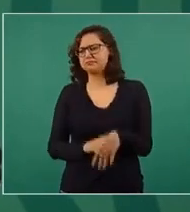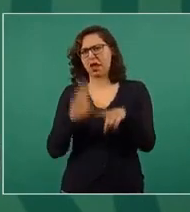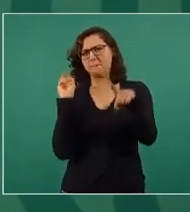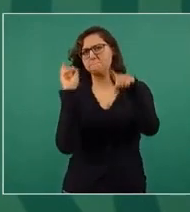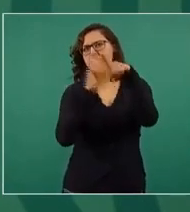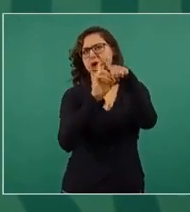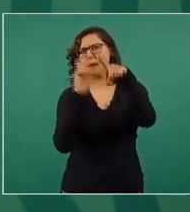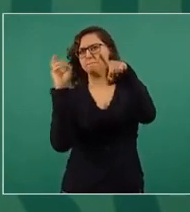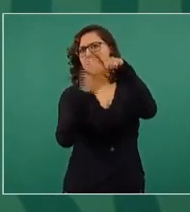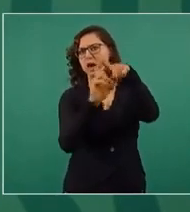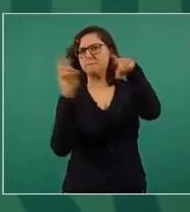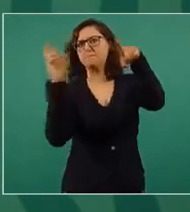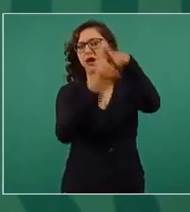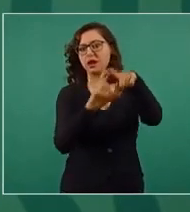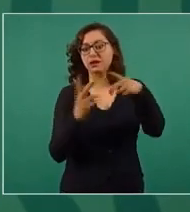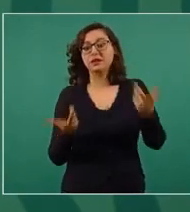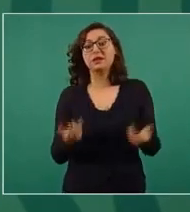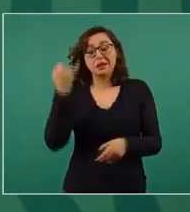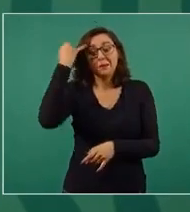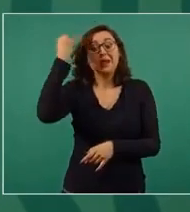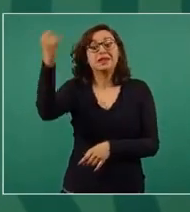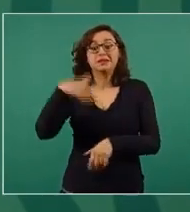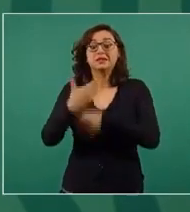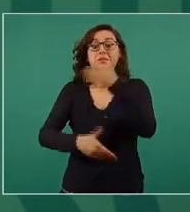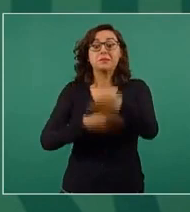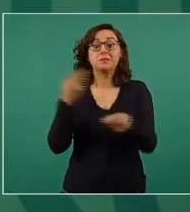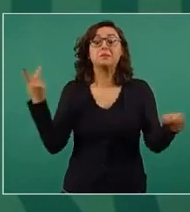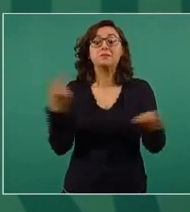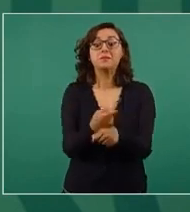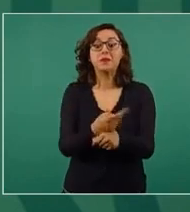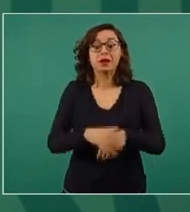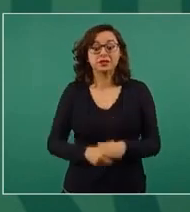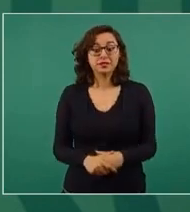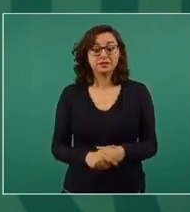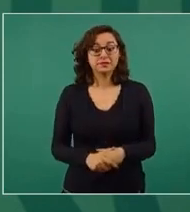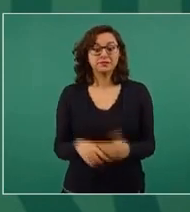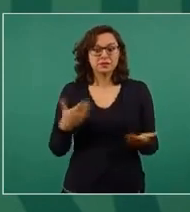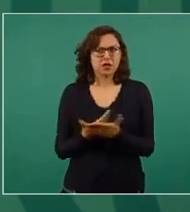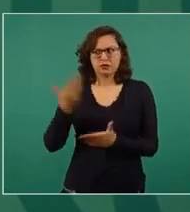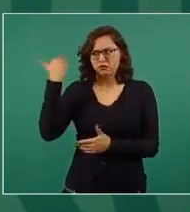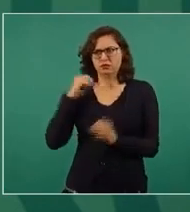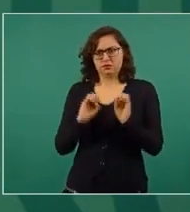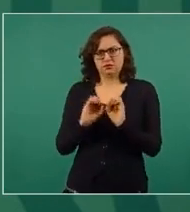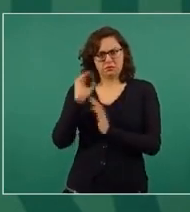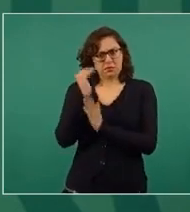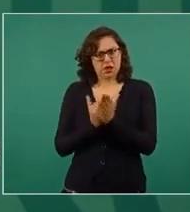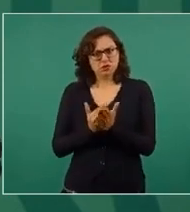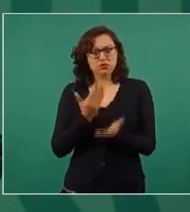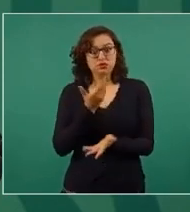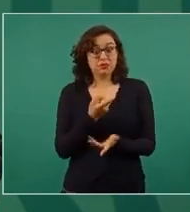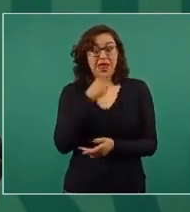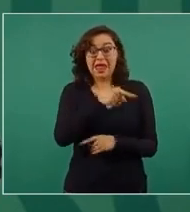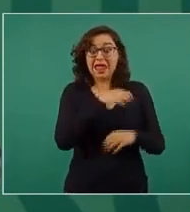a proliferar a partir de la llamada reforma energética. Estoy hablando de las